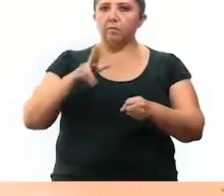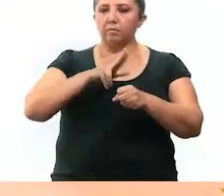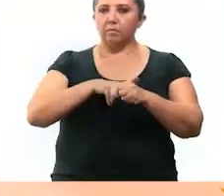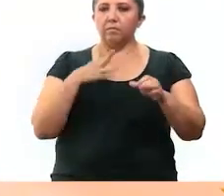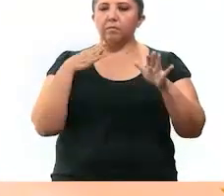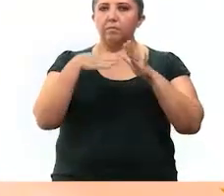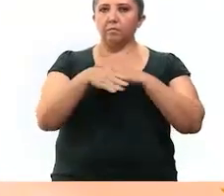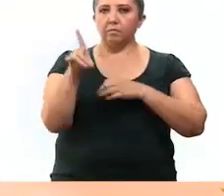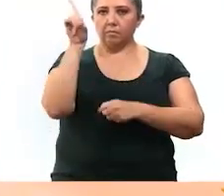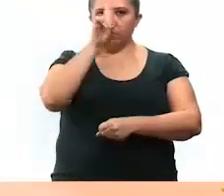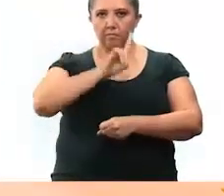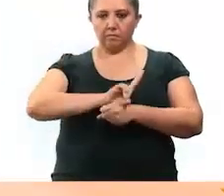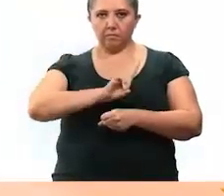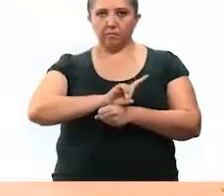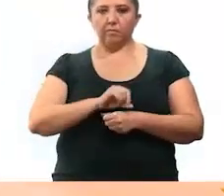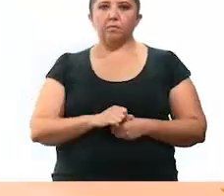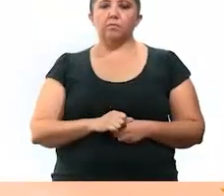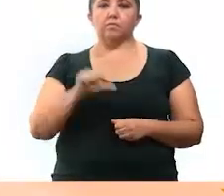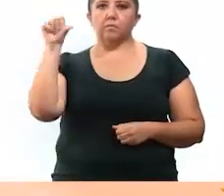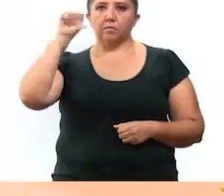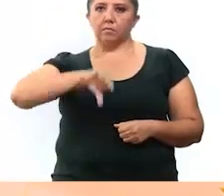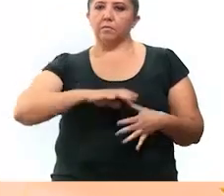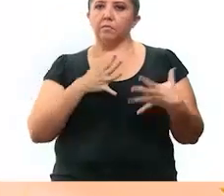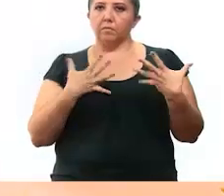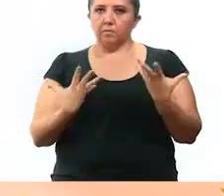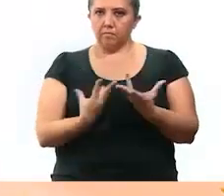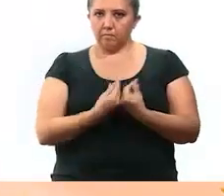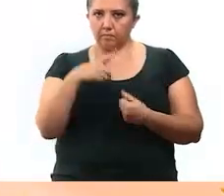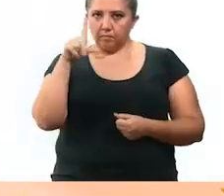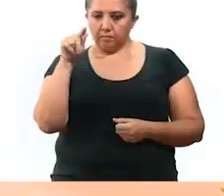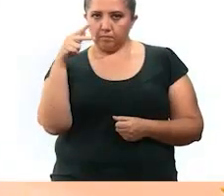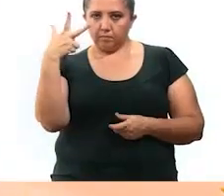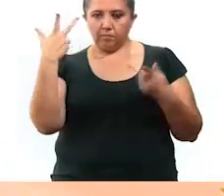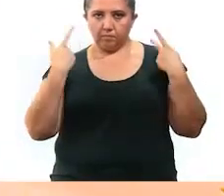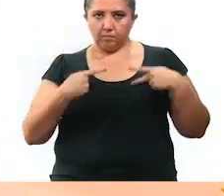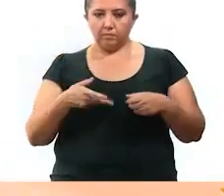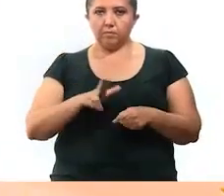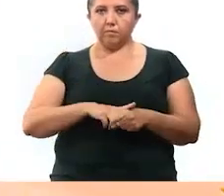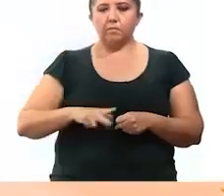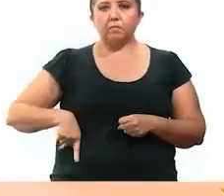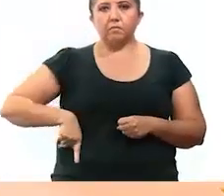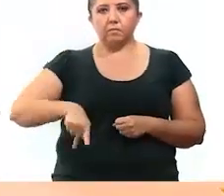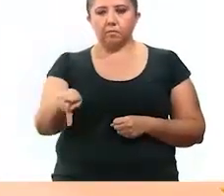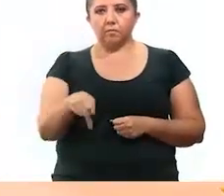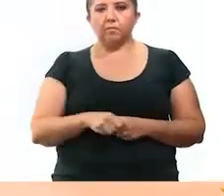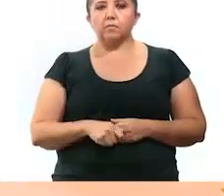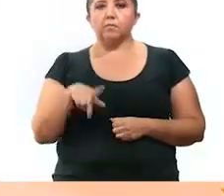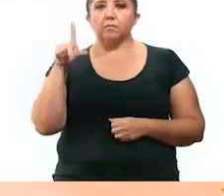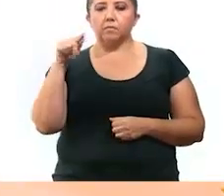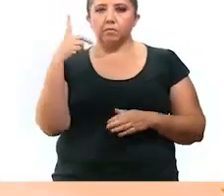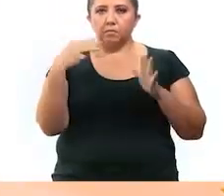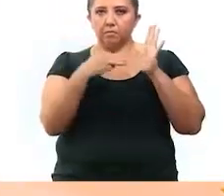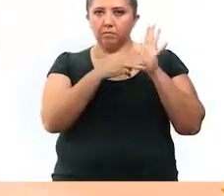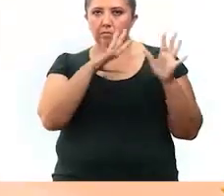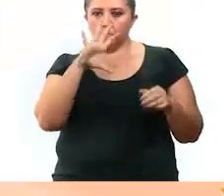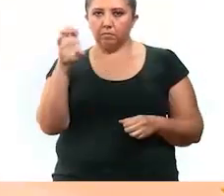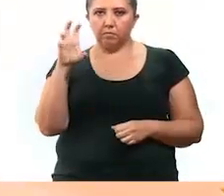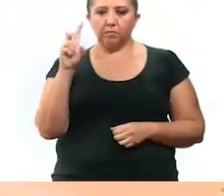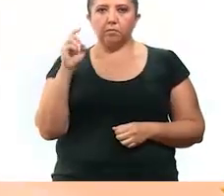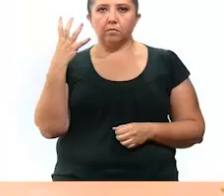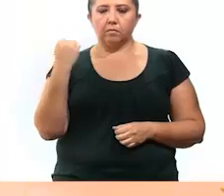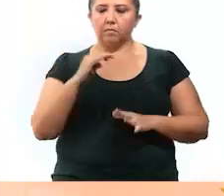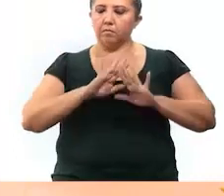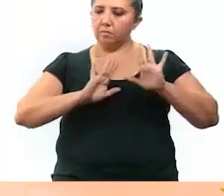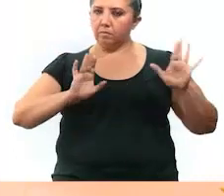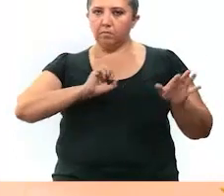ocupación hospitalaria y los ingresos diarios. El día de hoy tenemos 78 pacientes en hospitales públicos. 71.539 pacientes